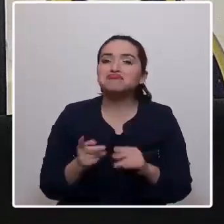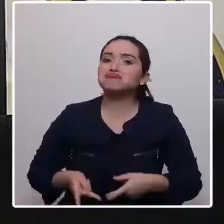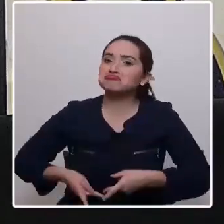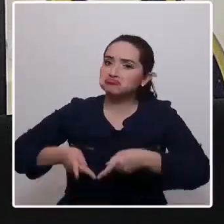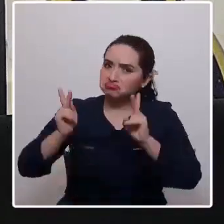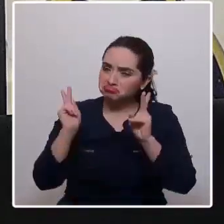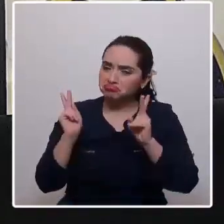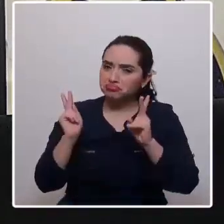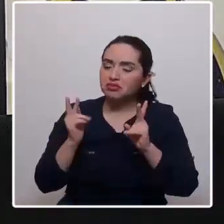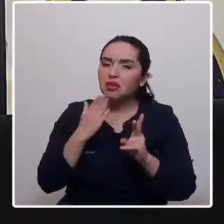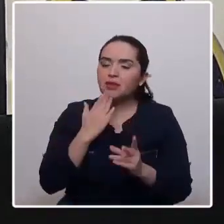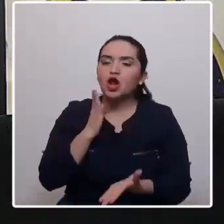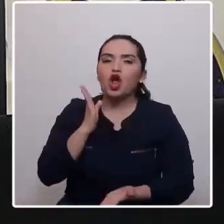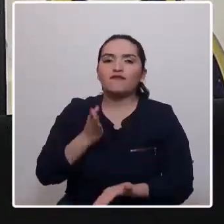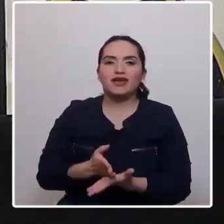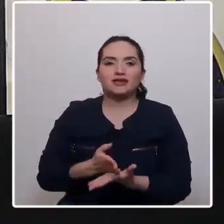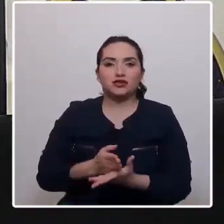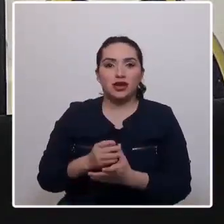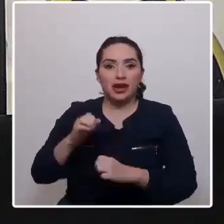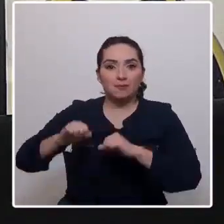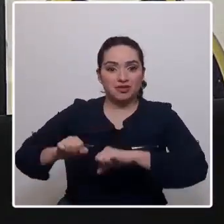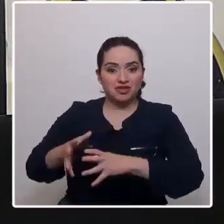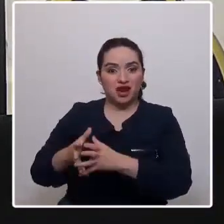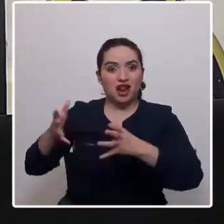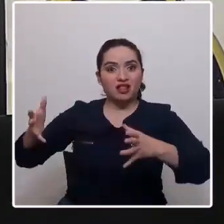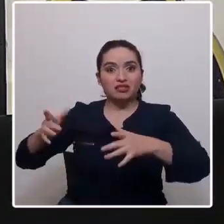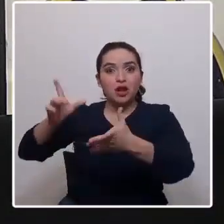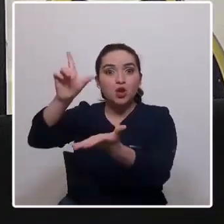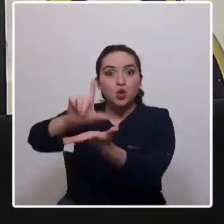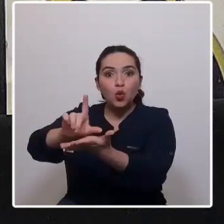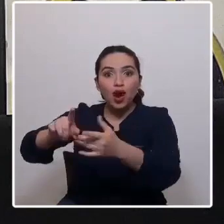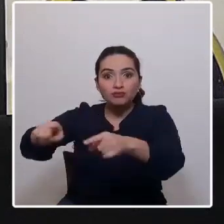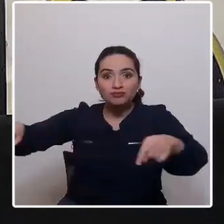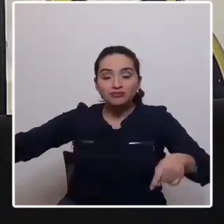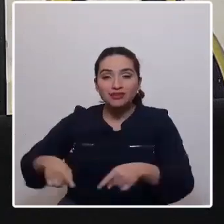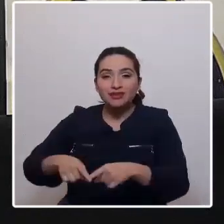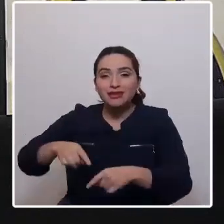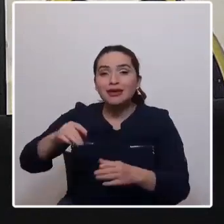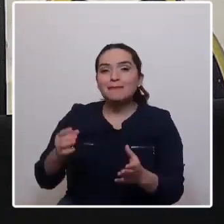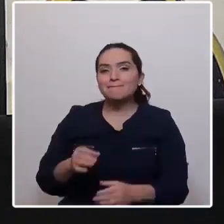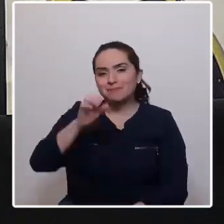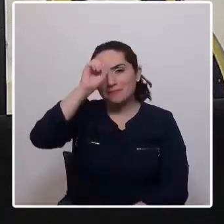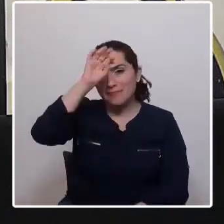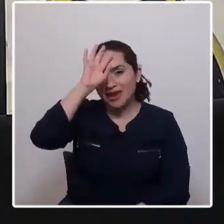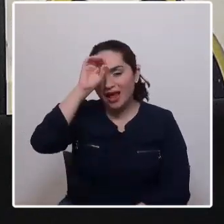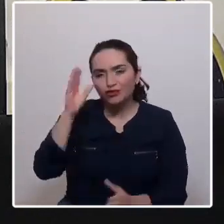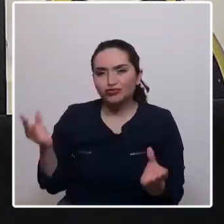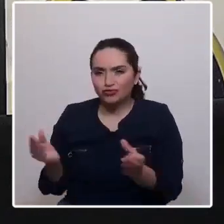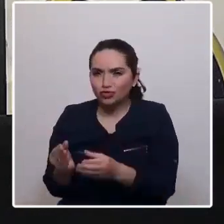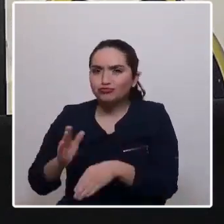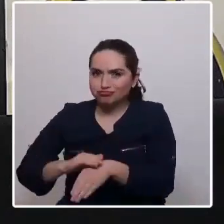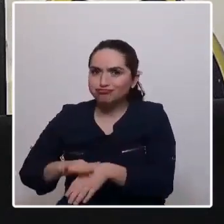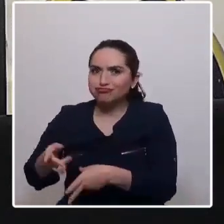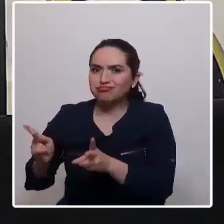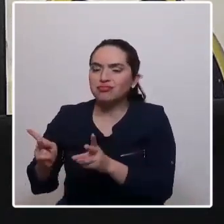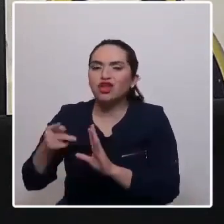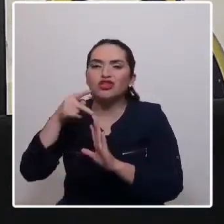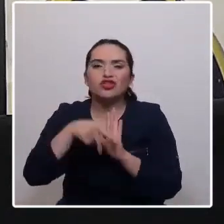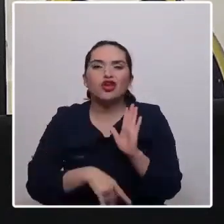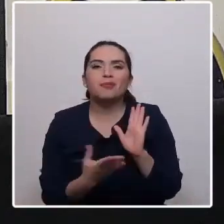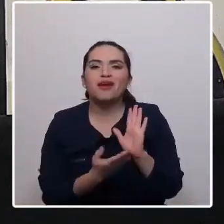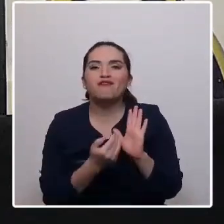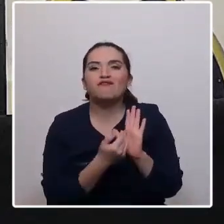y obligaba a las grandes empresas a otorgar espacios para que la pequeña minería se pudiese desarrollar. Sin embargo, esa norma fue borrada.